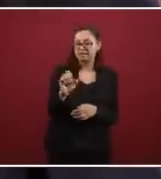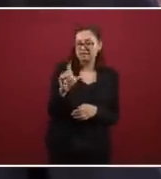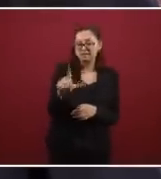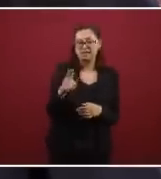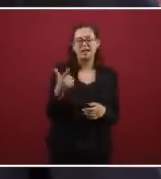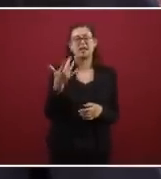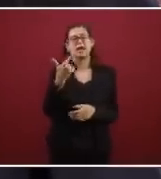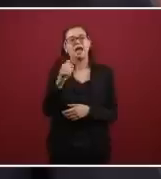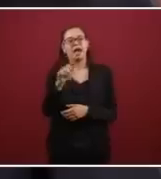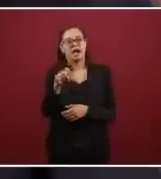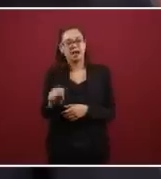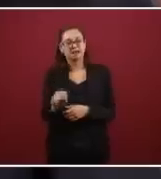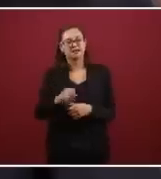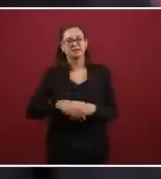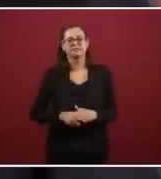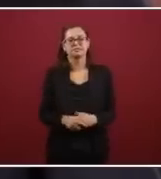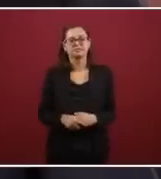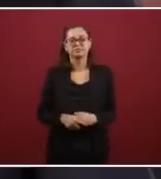del gas,